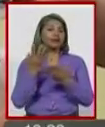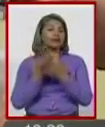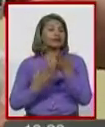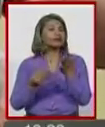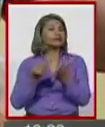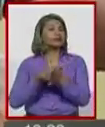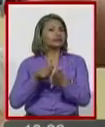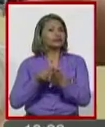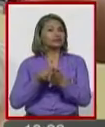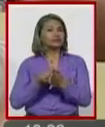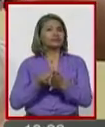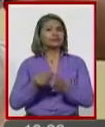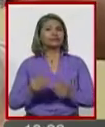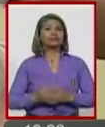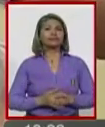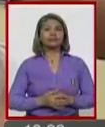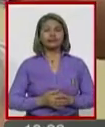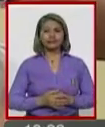gasto porque hay que hacer